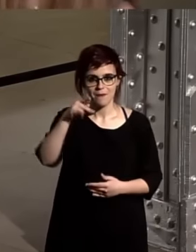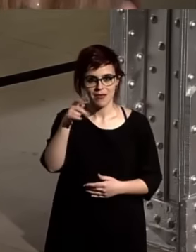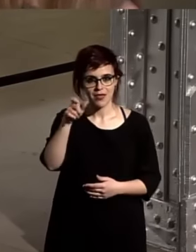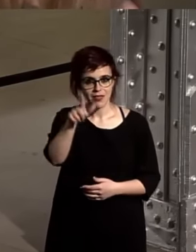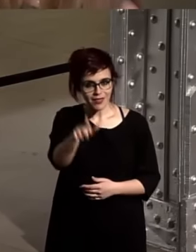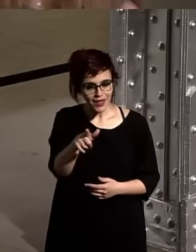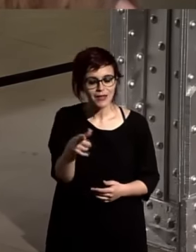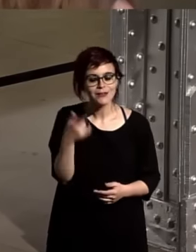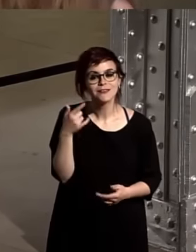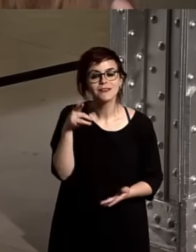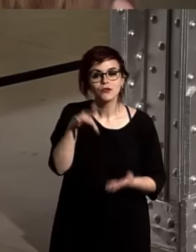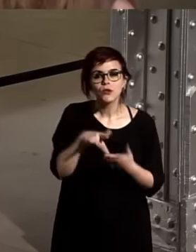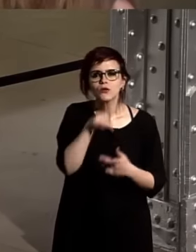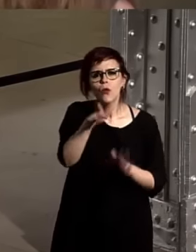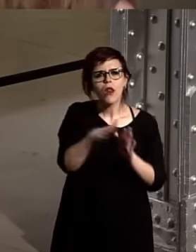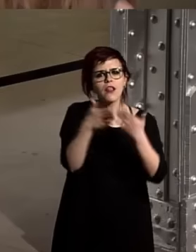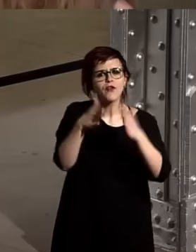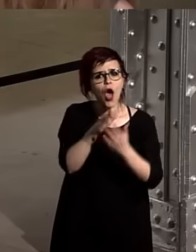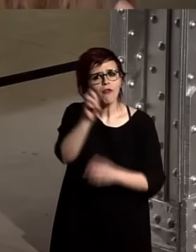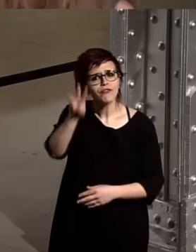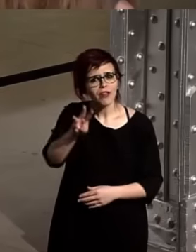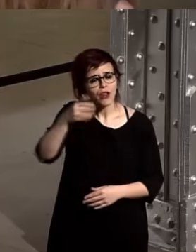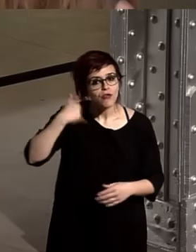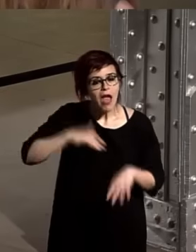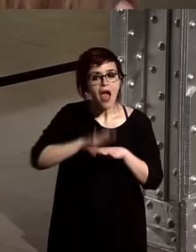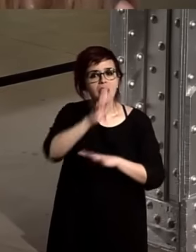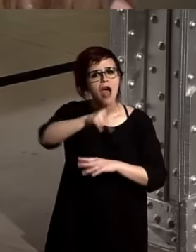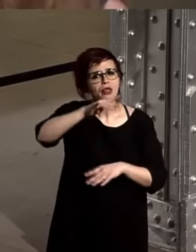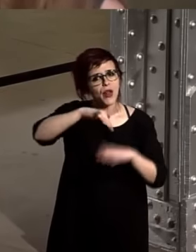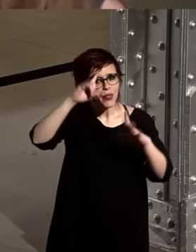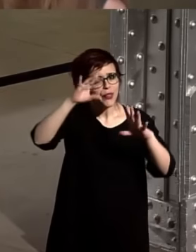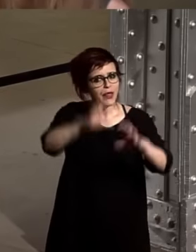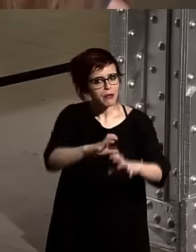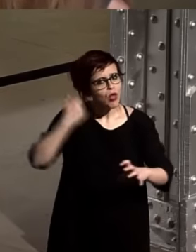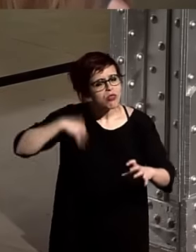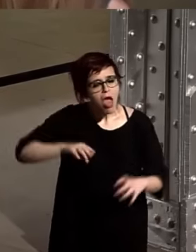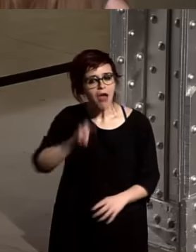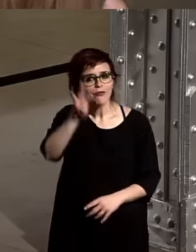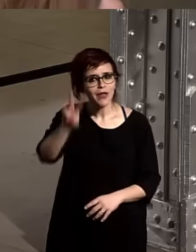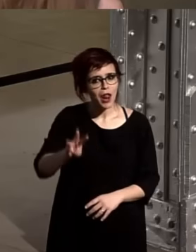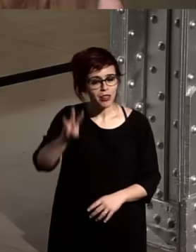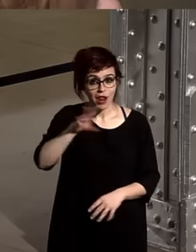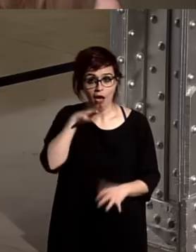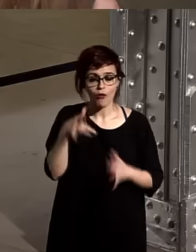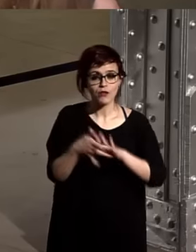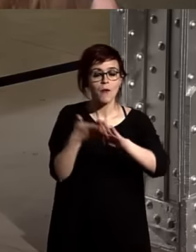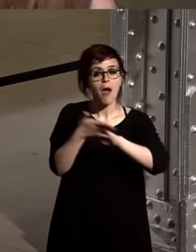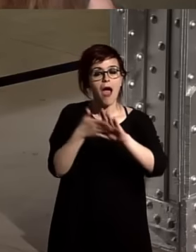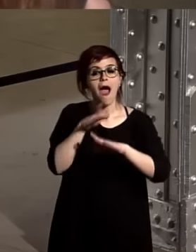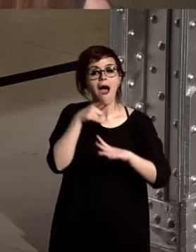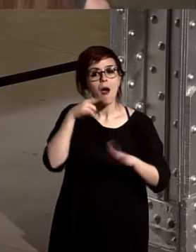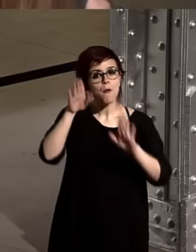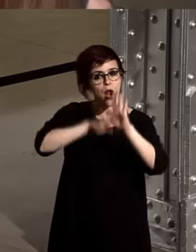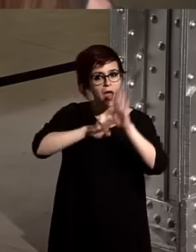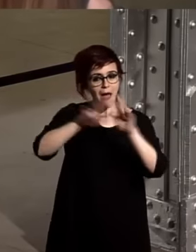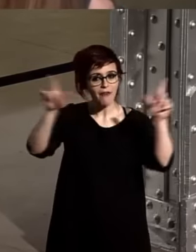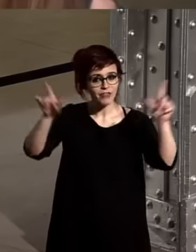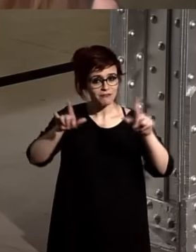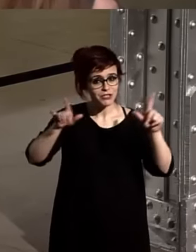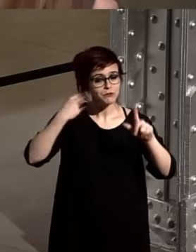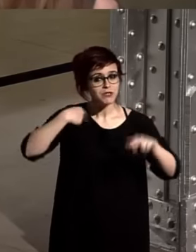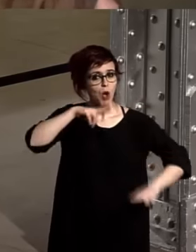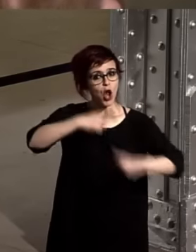pere es ya el tercer libro no el tercer Ladrón de cerebros o por lo menos el tercer libro y ahora toca programa de televisión con